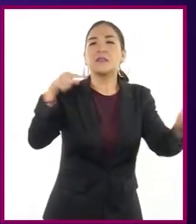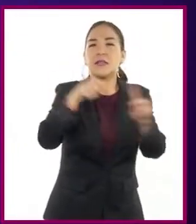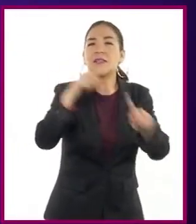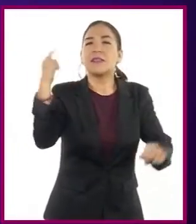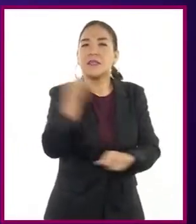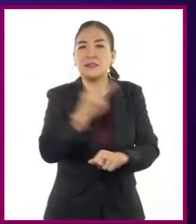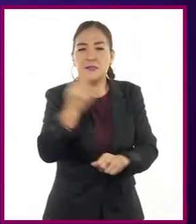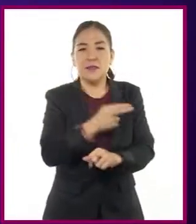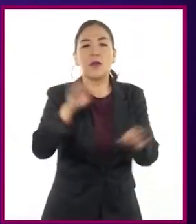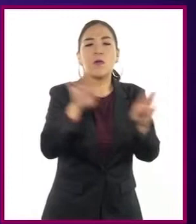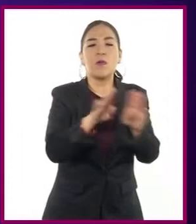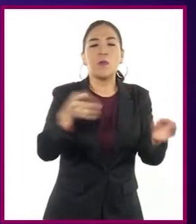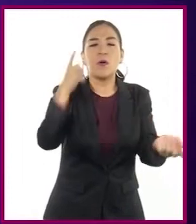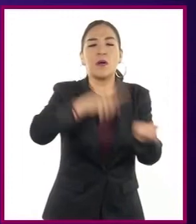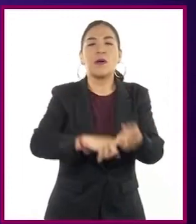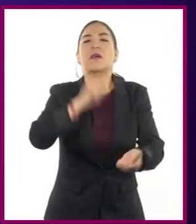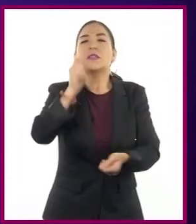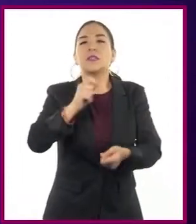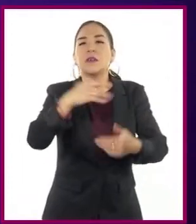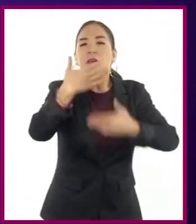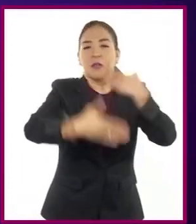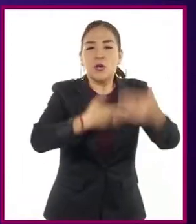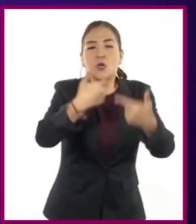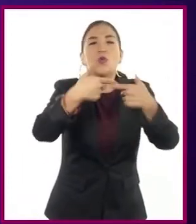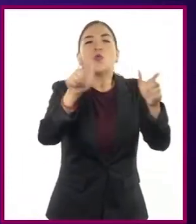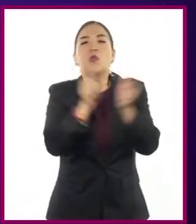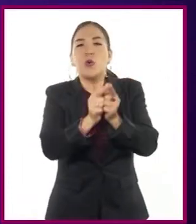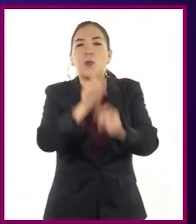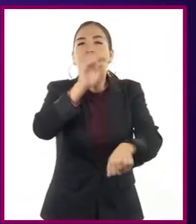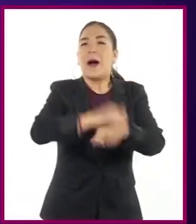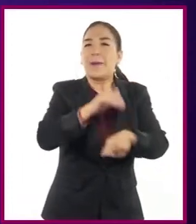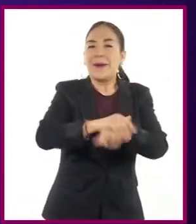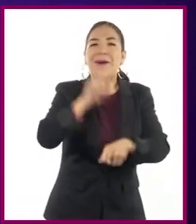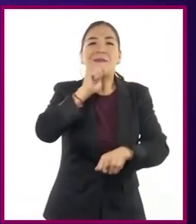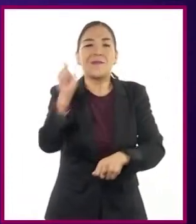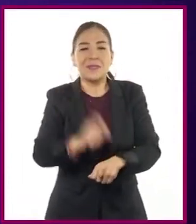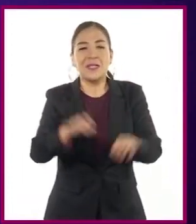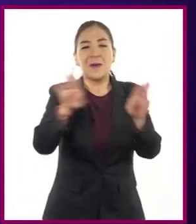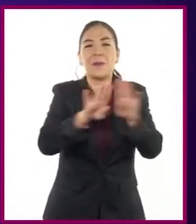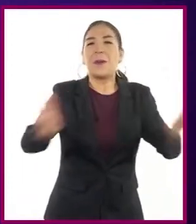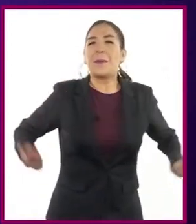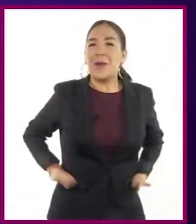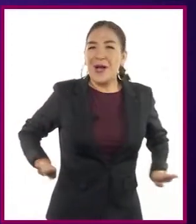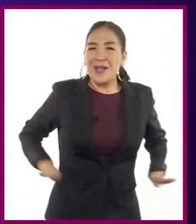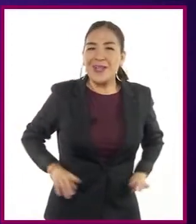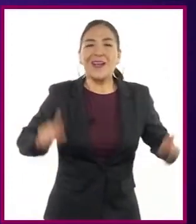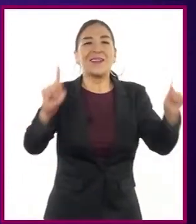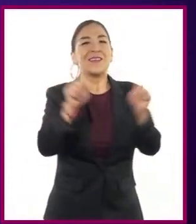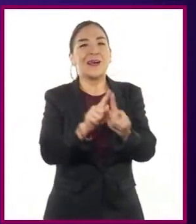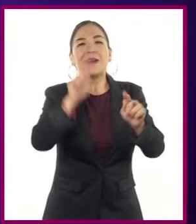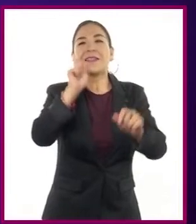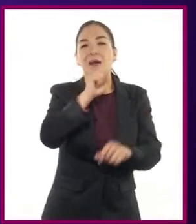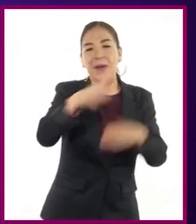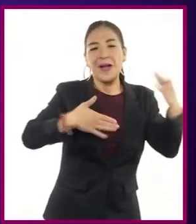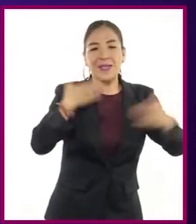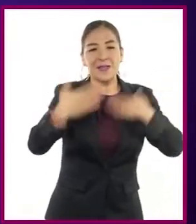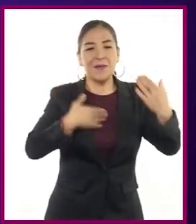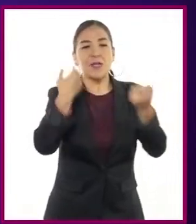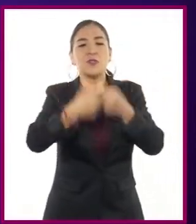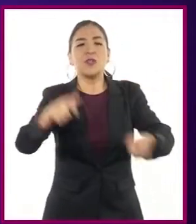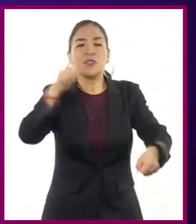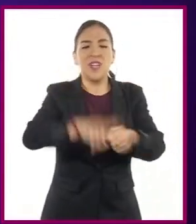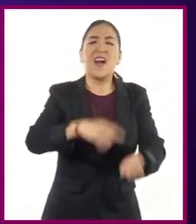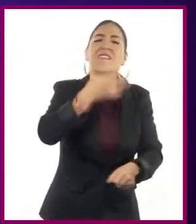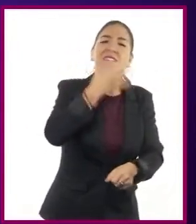estas necesidades se manifiesta en la formación de grupos de amigos, en la búsqueda de pareja y de actividades sociales, como ir a fiestas y a